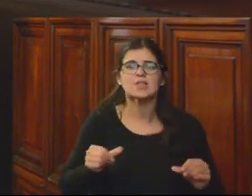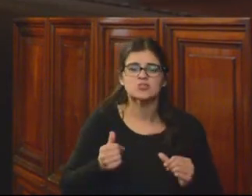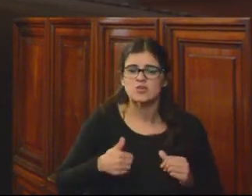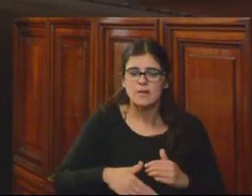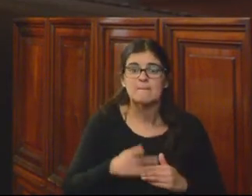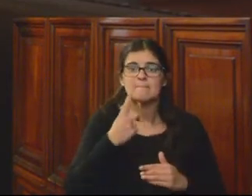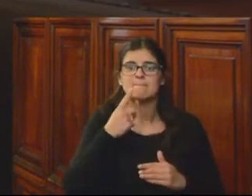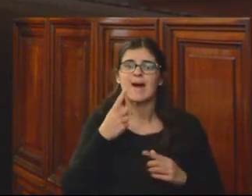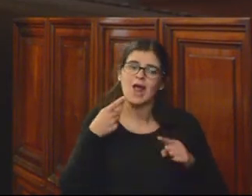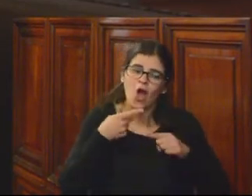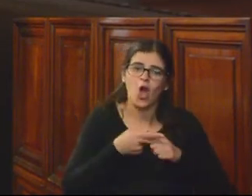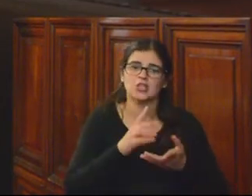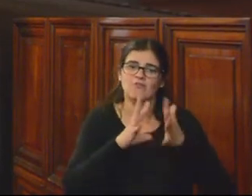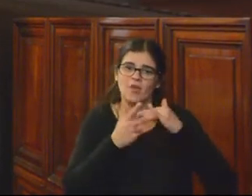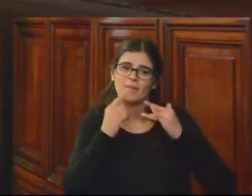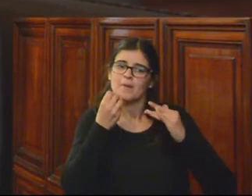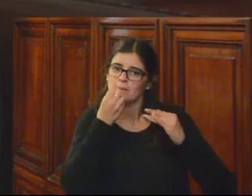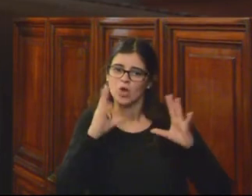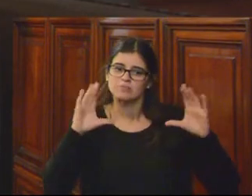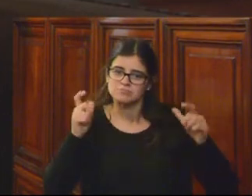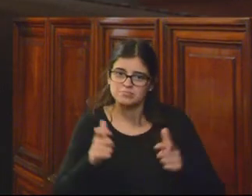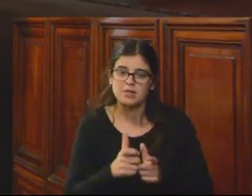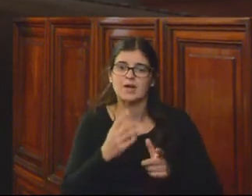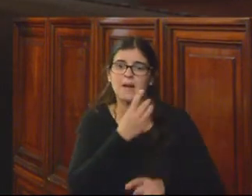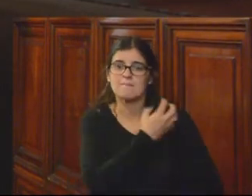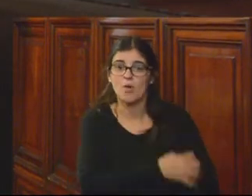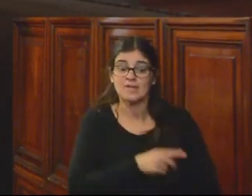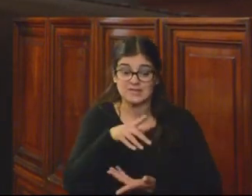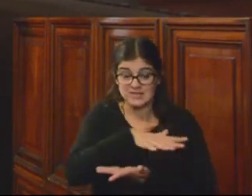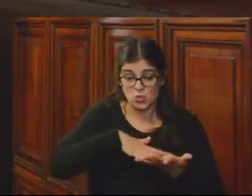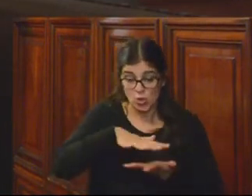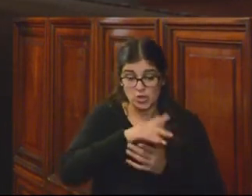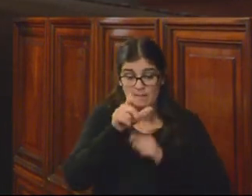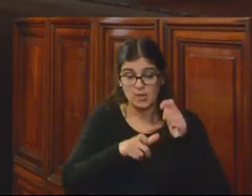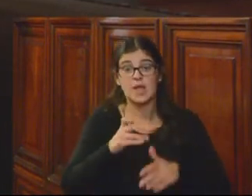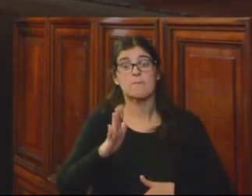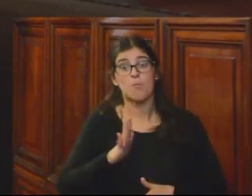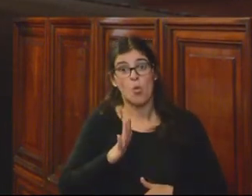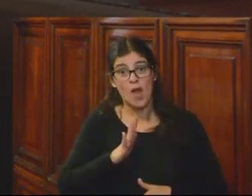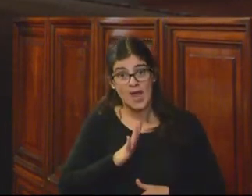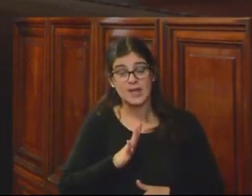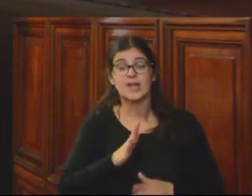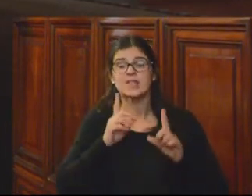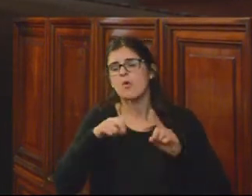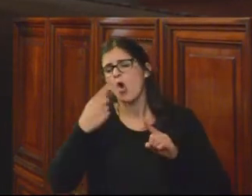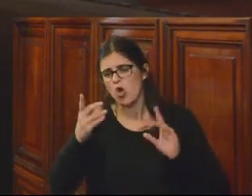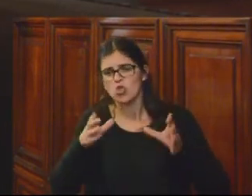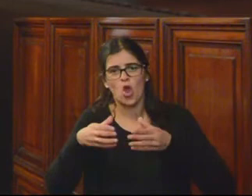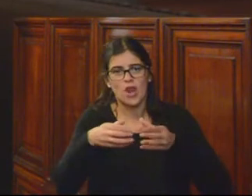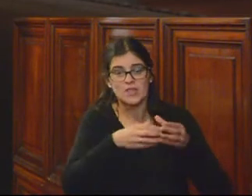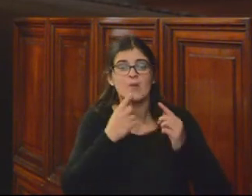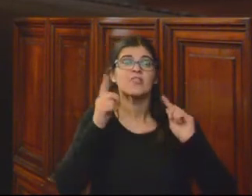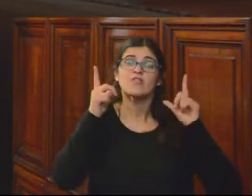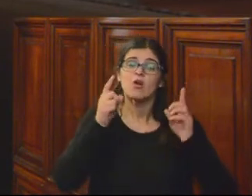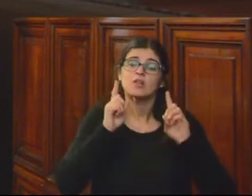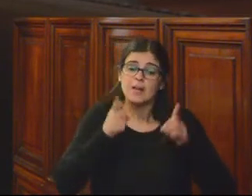combatir la pobreza y así garantizar que las personas en situación de pobreza, las mujeres y otros colectivos disfruten